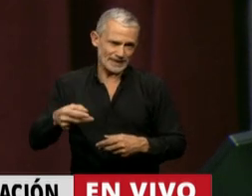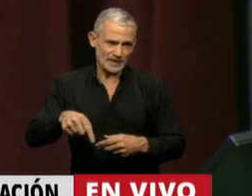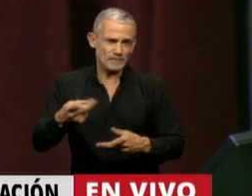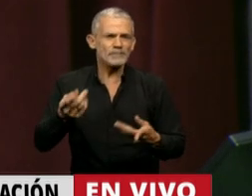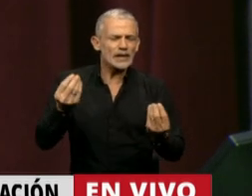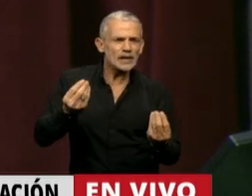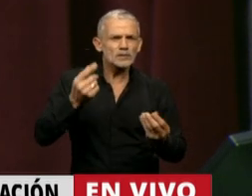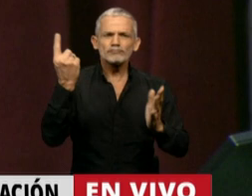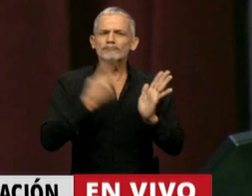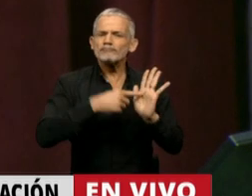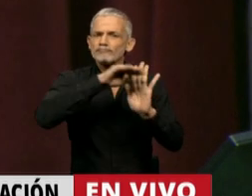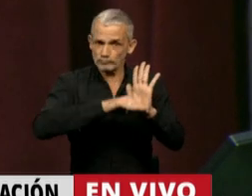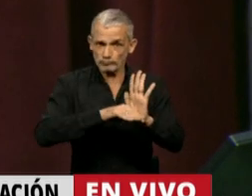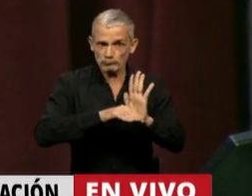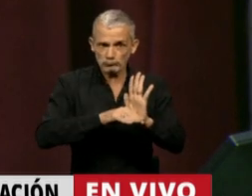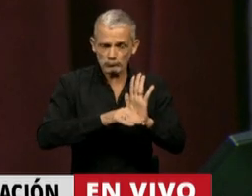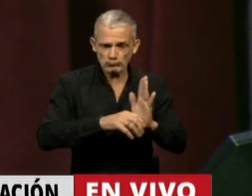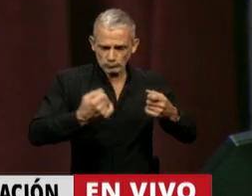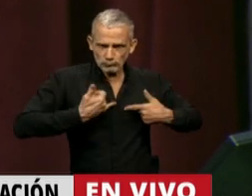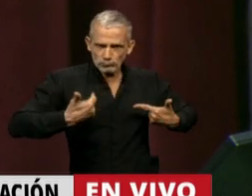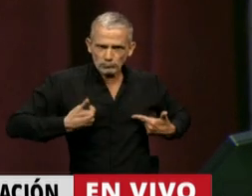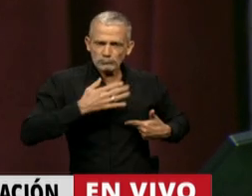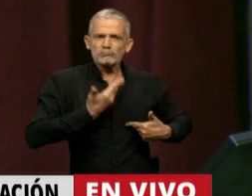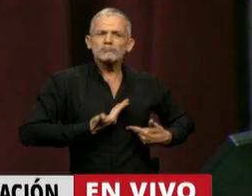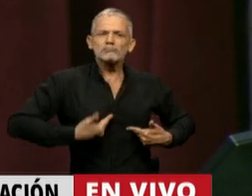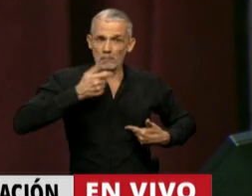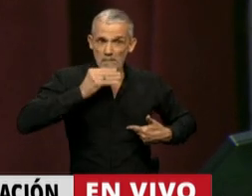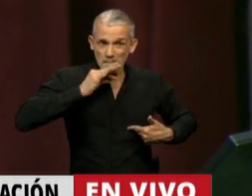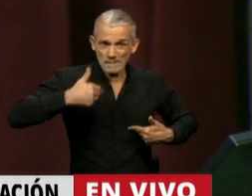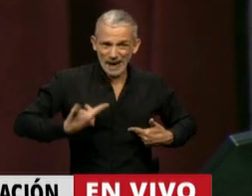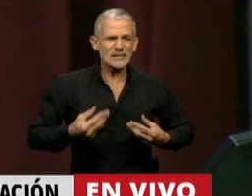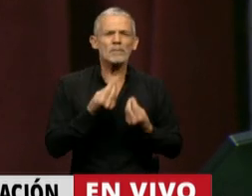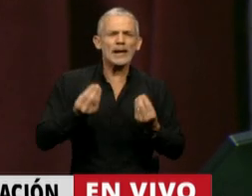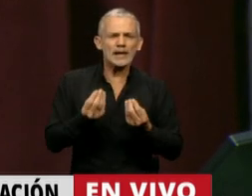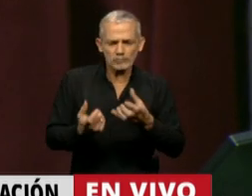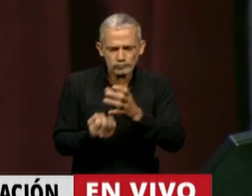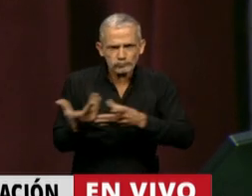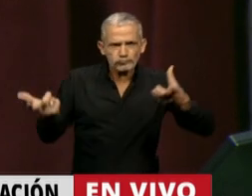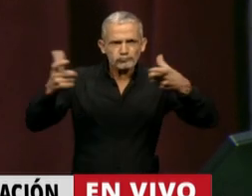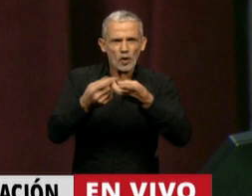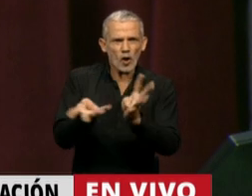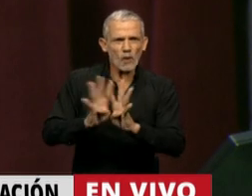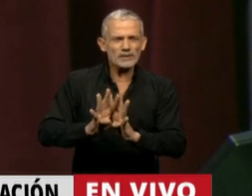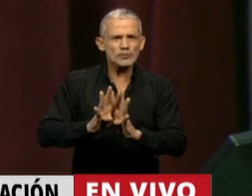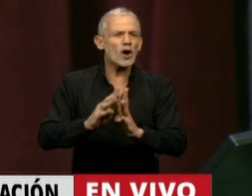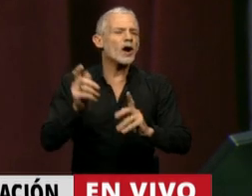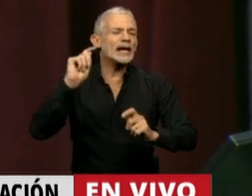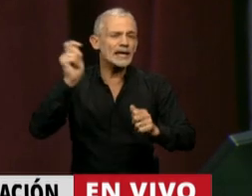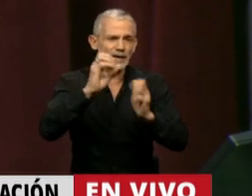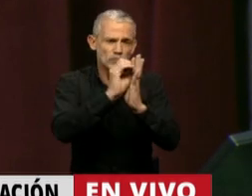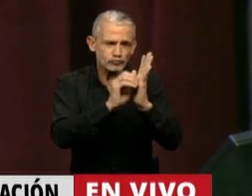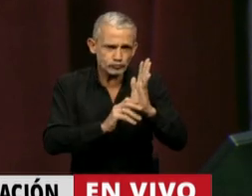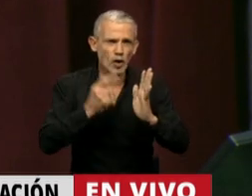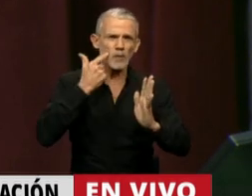y considerando la facultad otorgada a esta presidencia a fin de conformar la comisión integrada por los señores legisladores